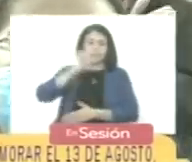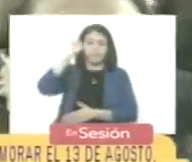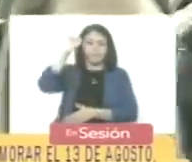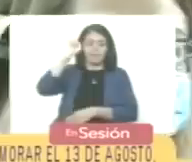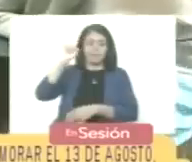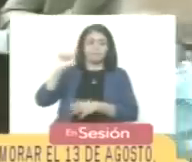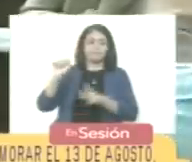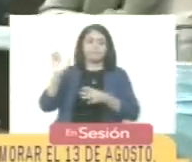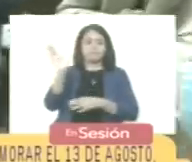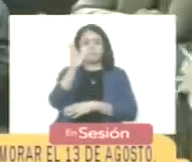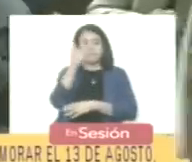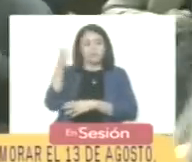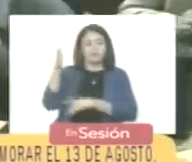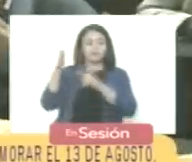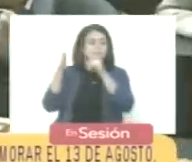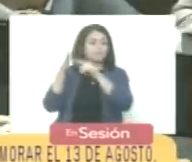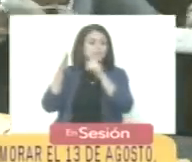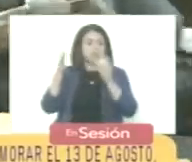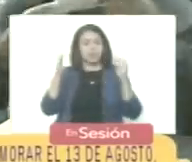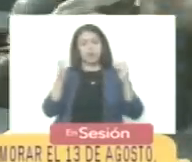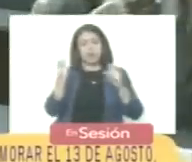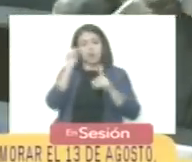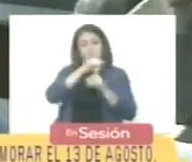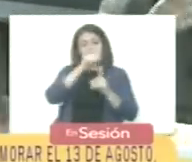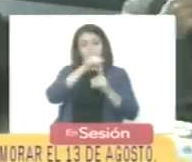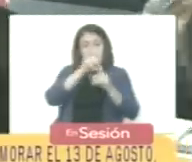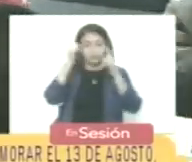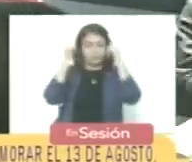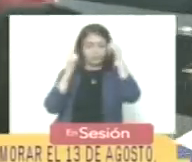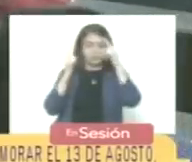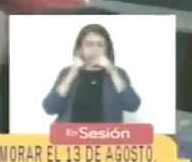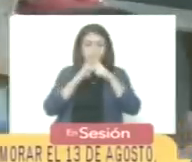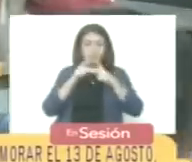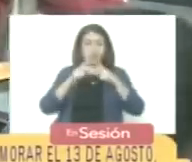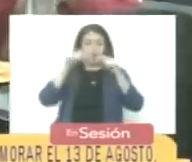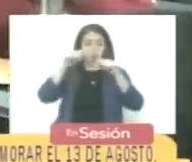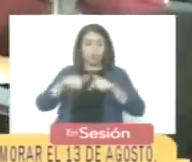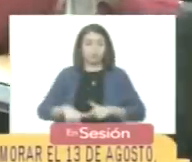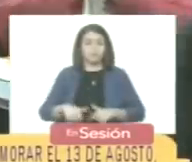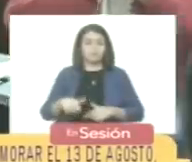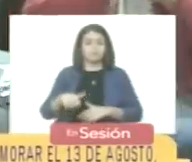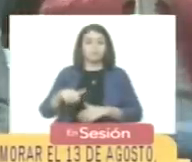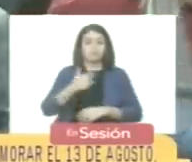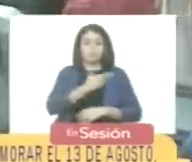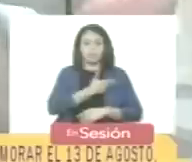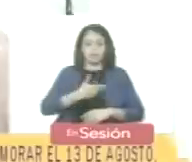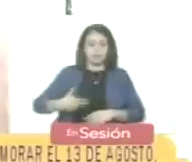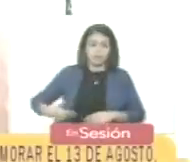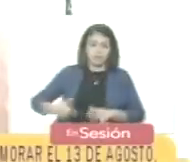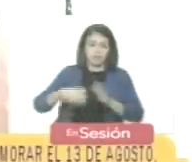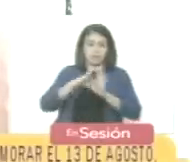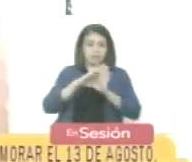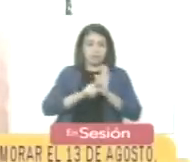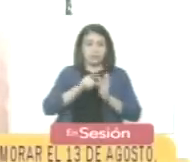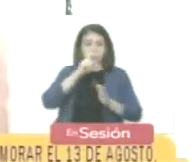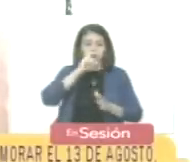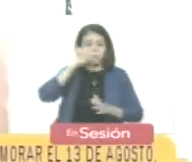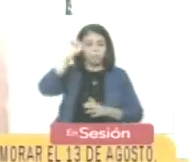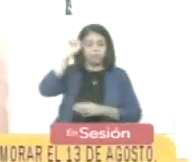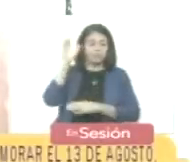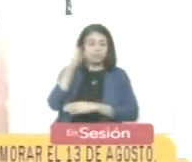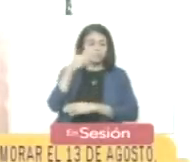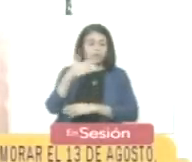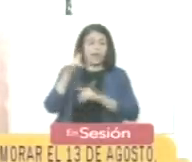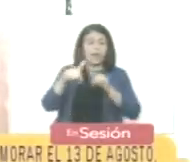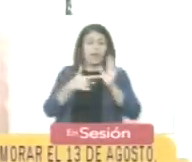que levante la bandera de la lucha de Hugo Rafael Chávez Frías y que hoy levanta el presidente constitucional Nicolás Maduro Moro. Es